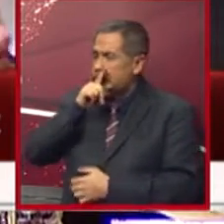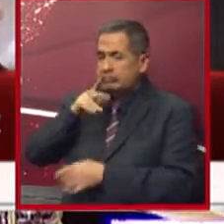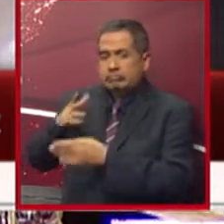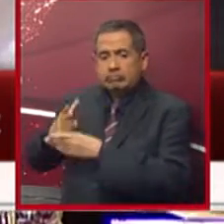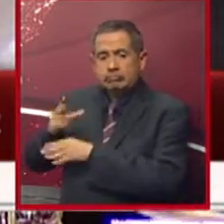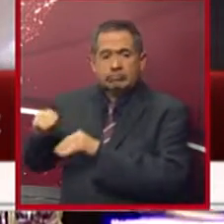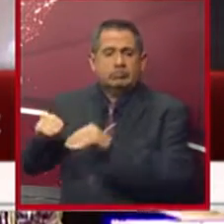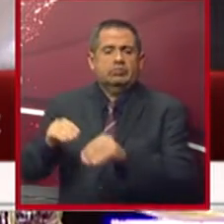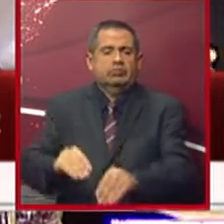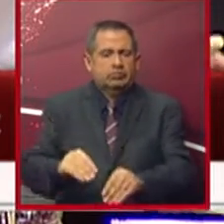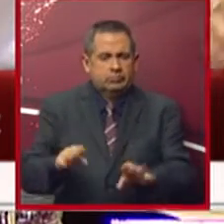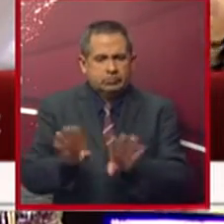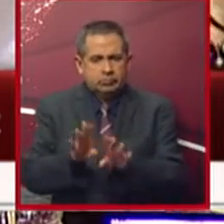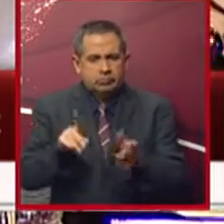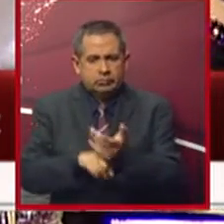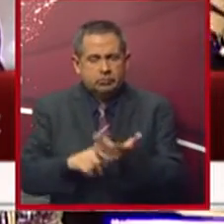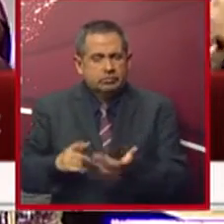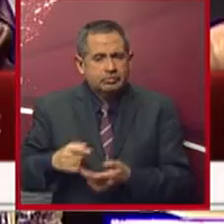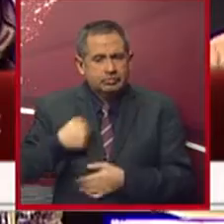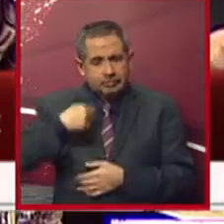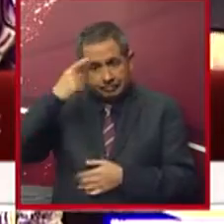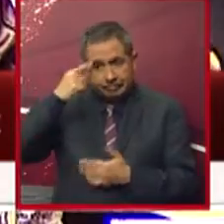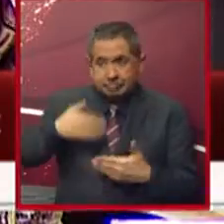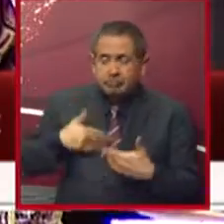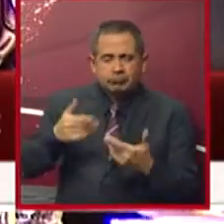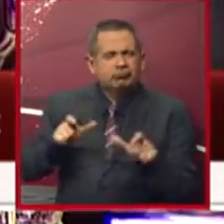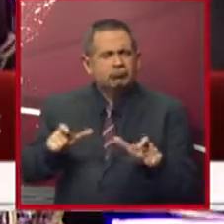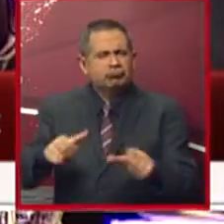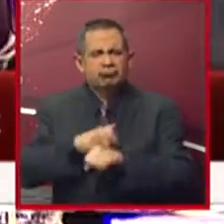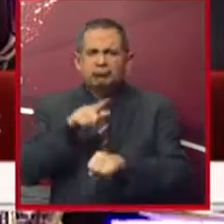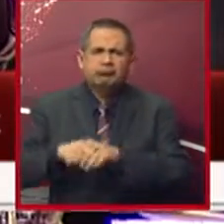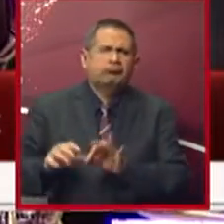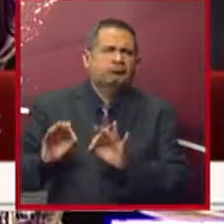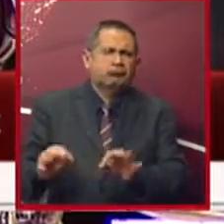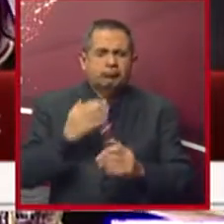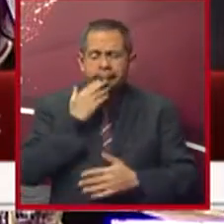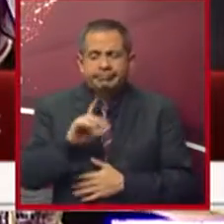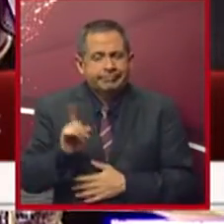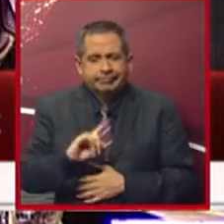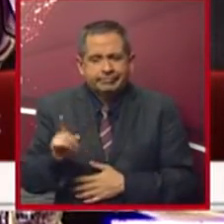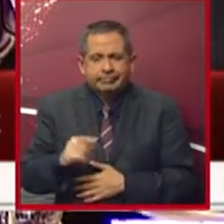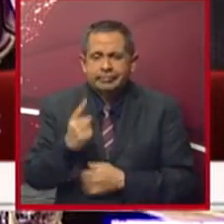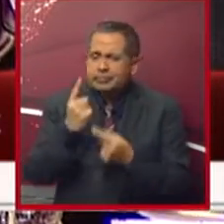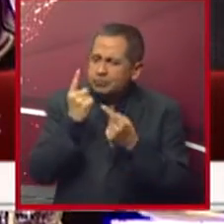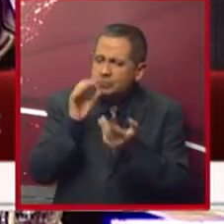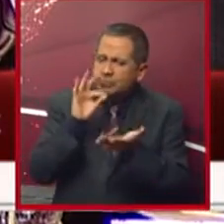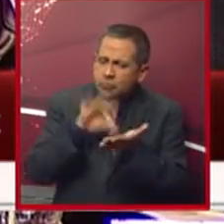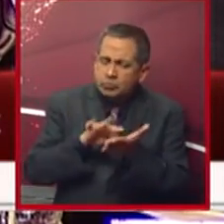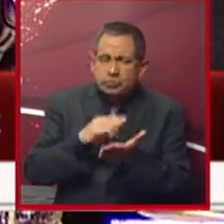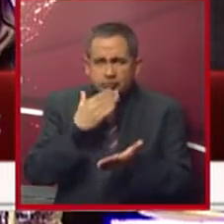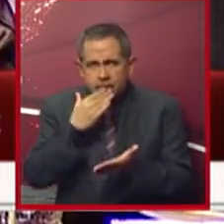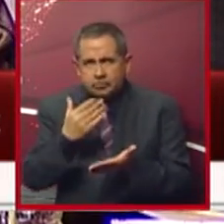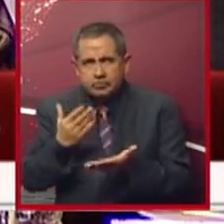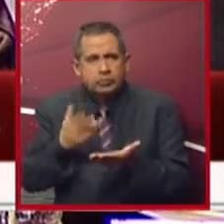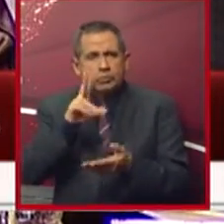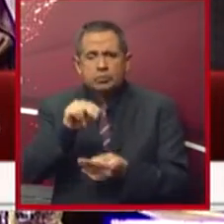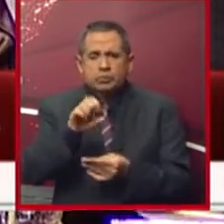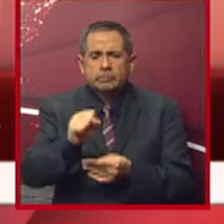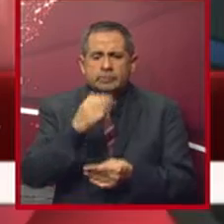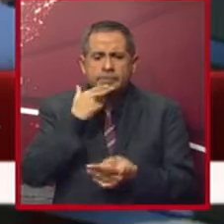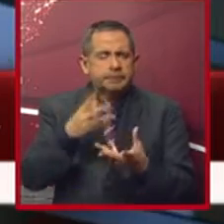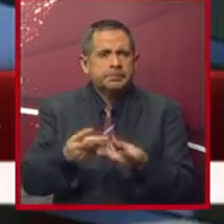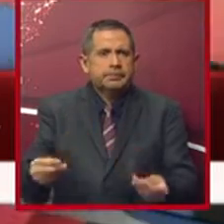al menos en la opinión pública, toda la esperanza en la Guardia Nacional, cuando la Guardia Nacional es un componente que se propone y no la solución